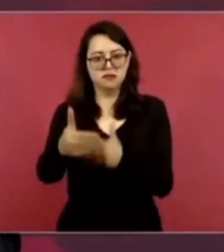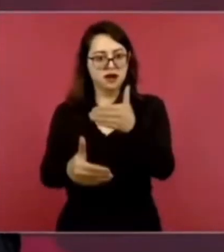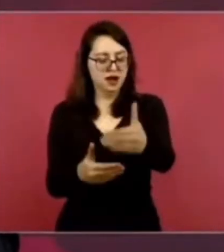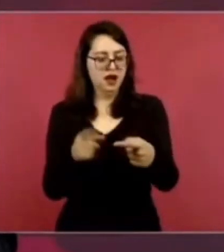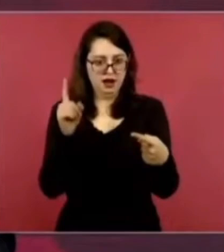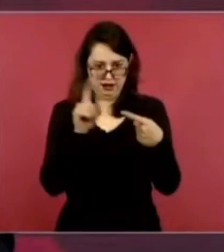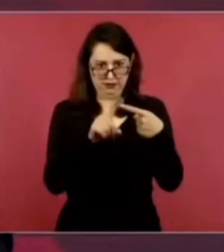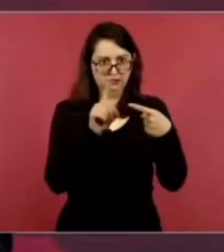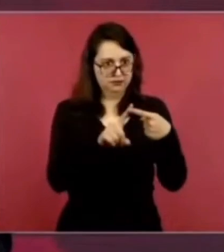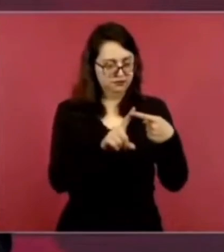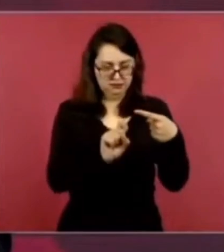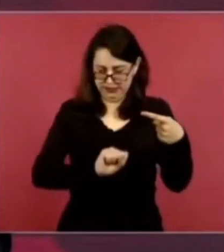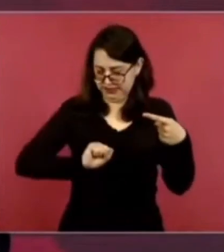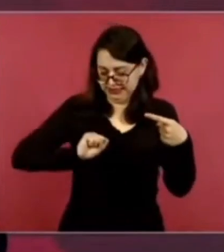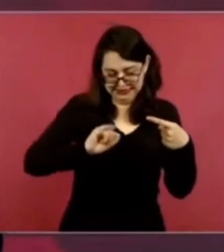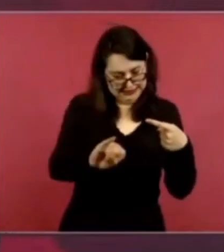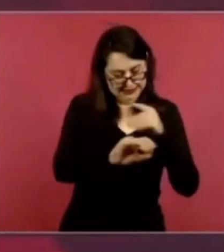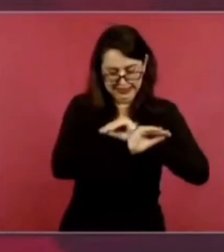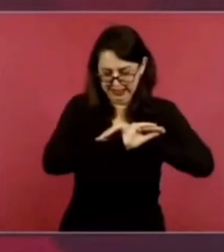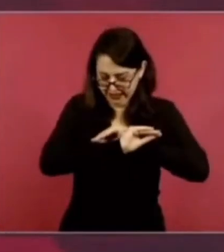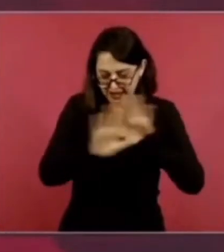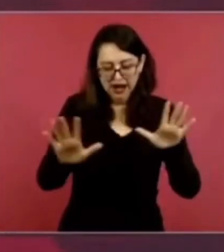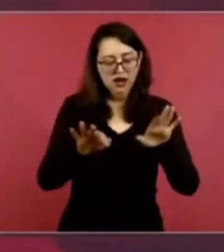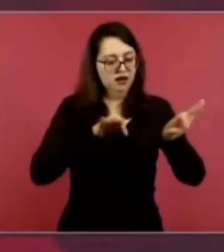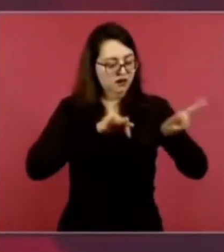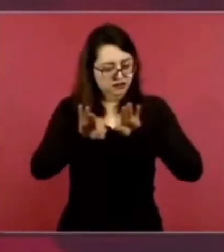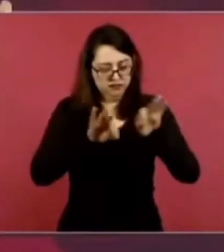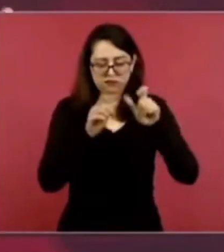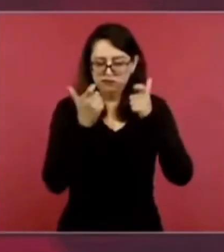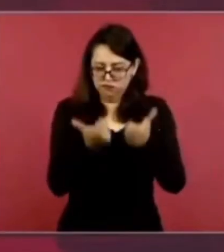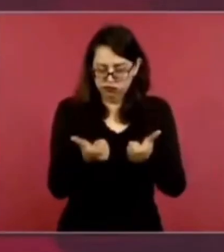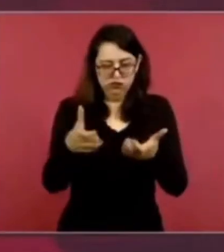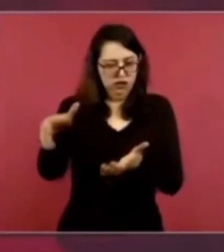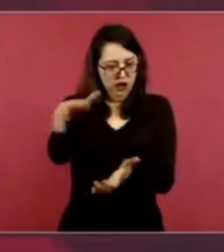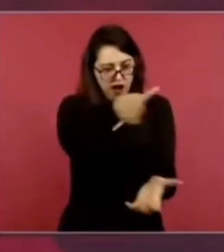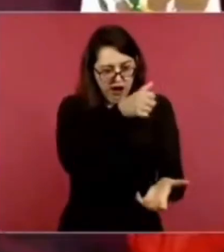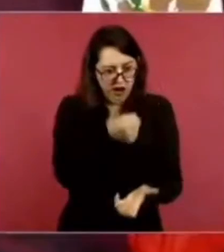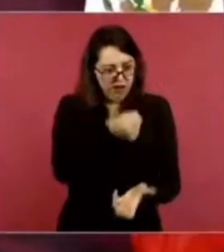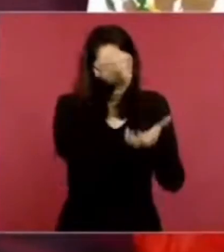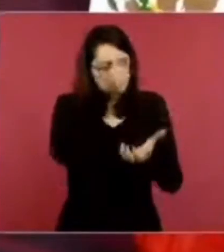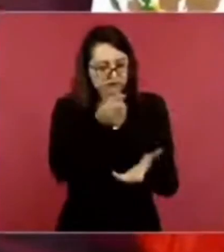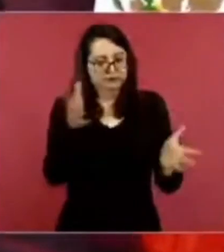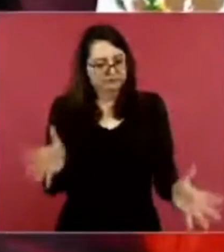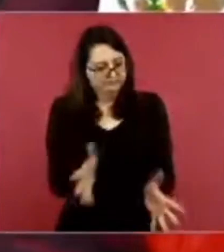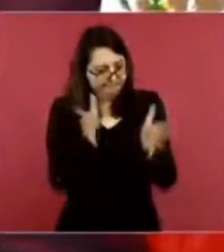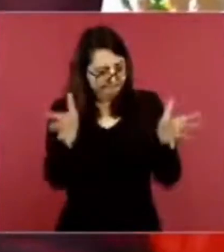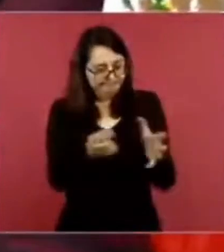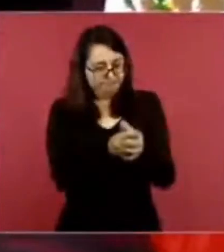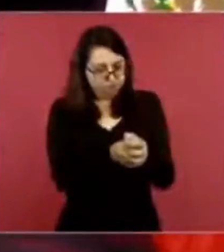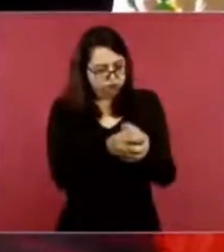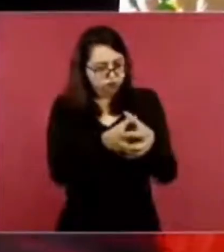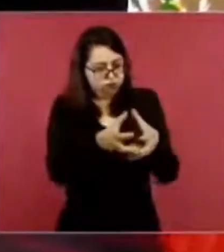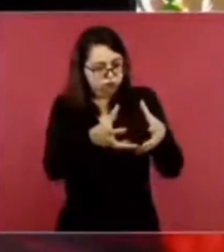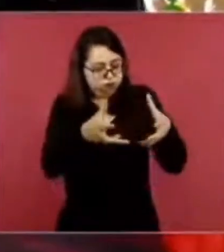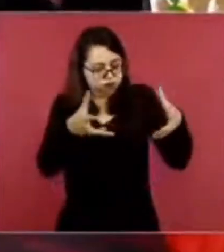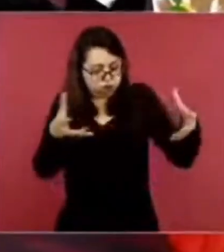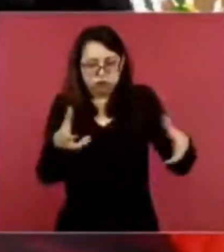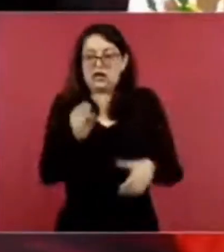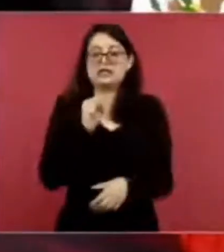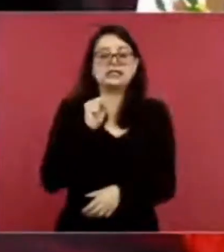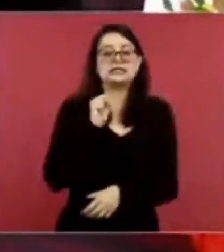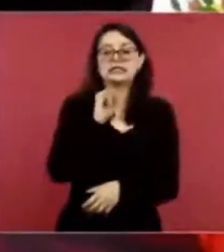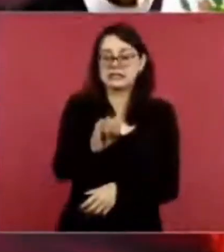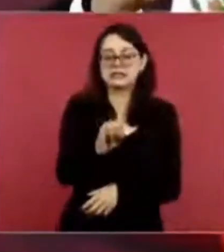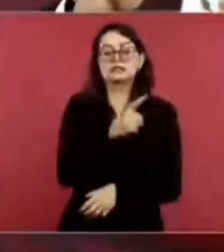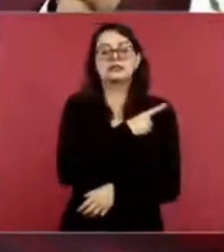Sí, claro, se tiene que impulsar la actividad productiva y de esa manera, ¿sí?,